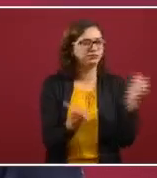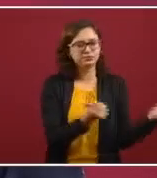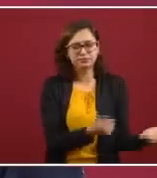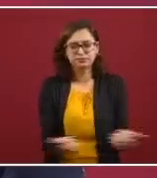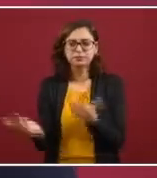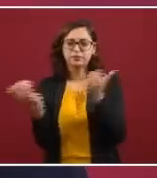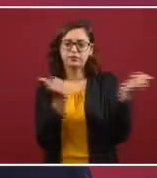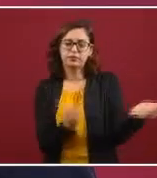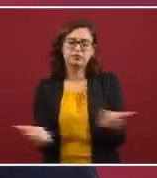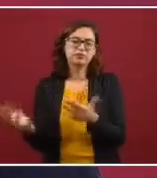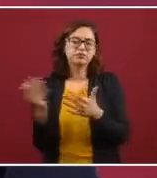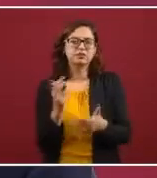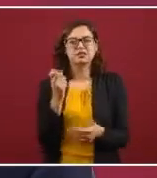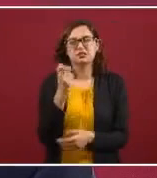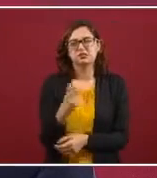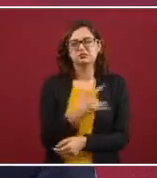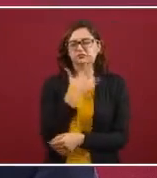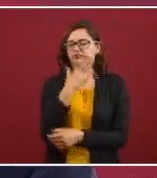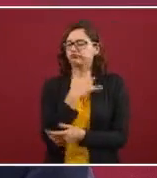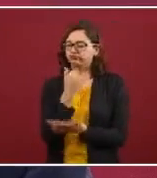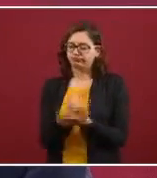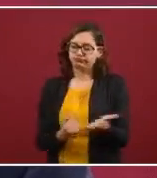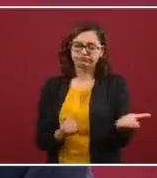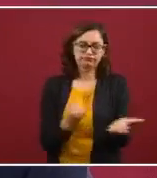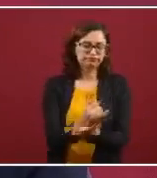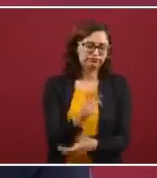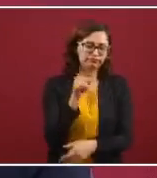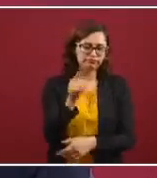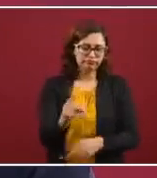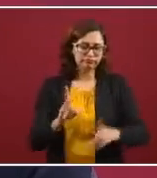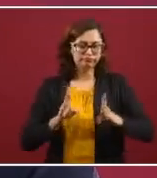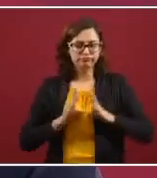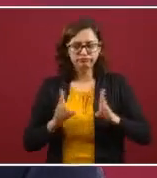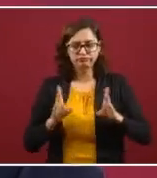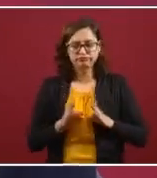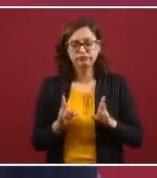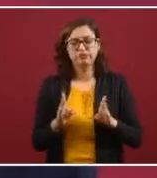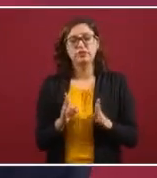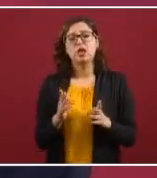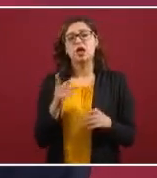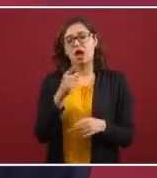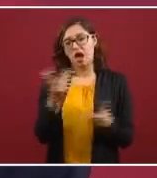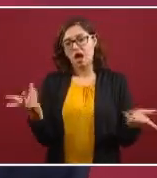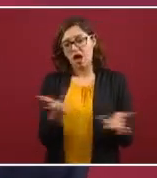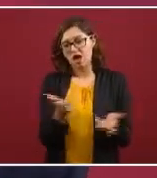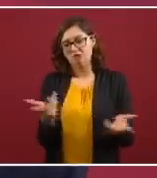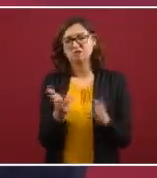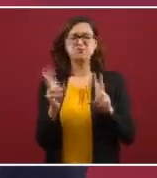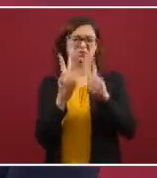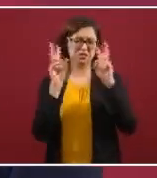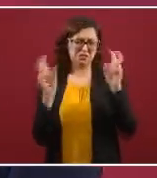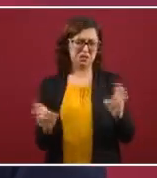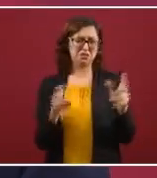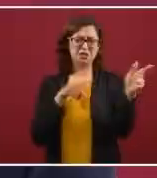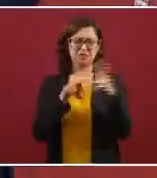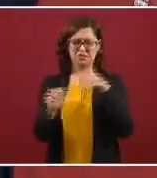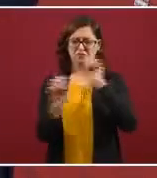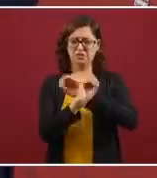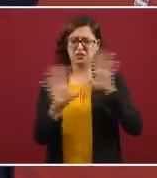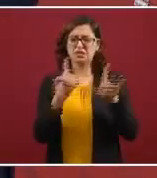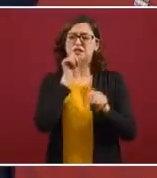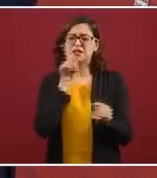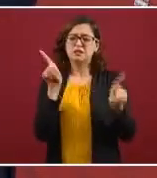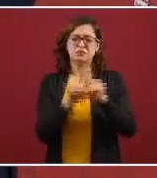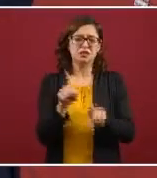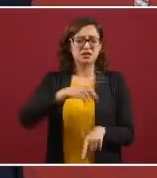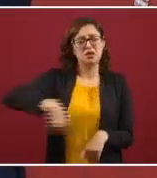fuera con el ejército, no solamente por una cuestión de transparencia, sino porque ha quedado demostrado que la